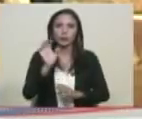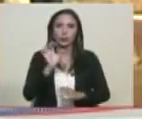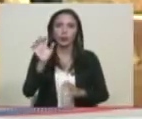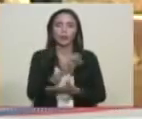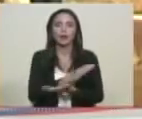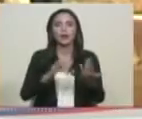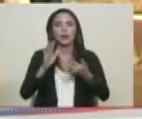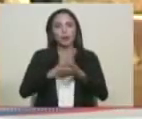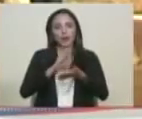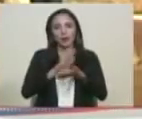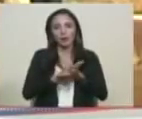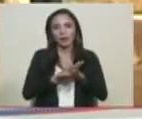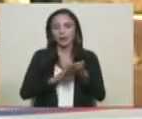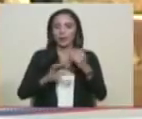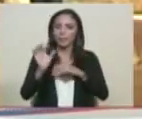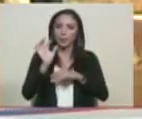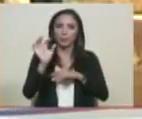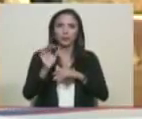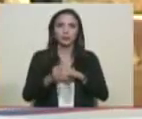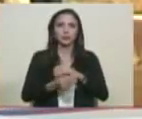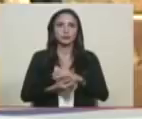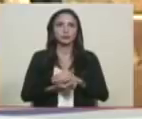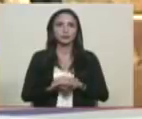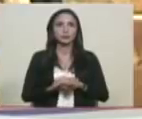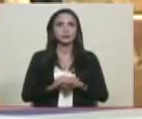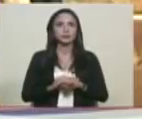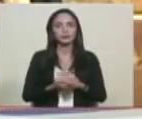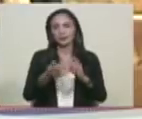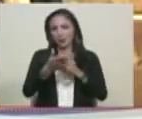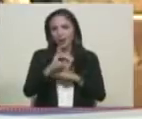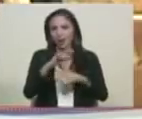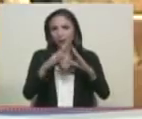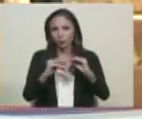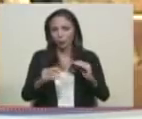para la prosperidad. Lo tenemos todo, compatriotas. Todo lo tenemos.